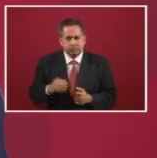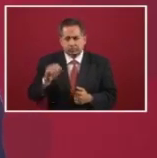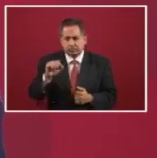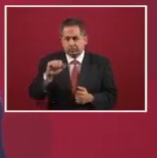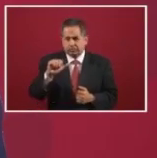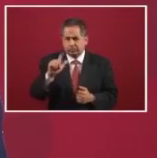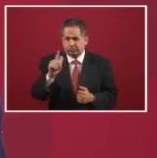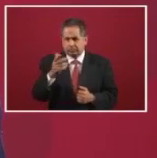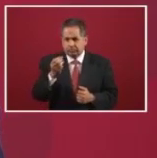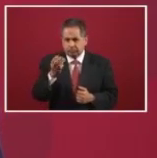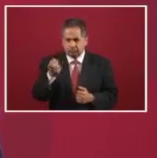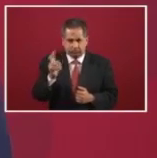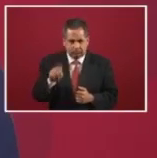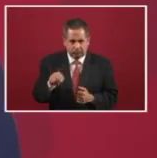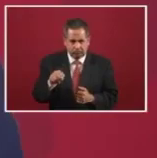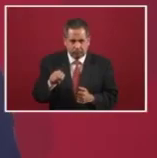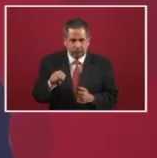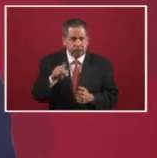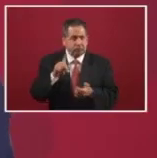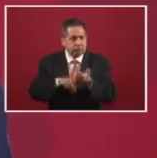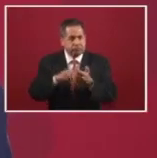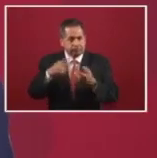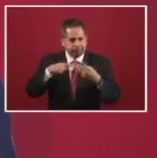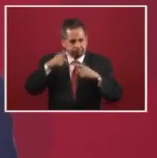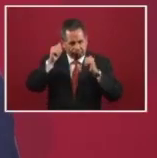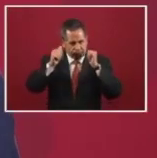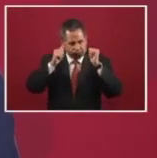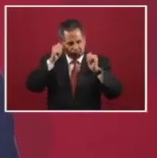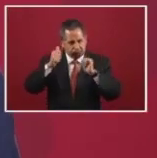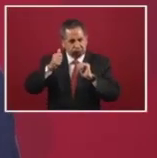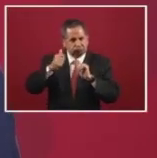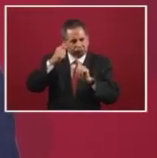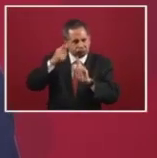Salomón Nadmat, un antropólogo